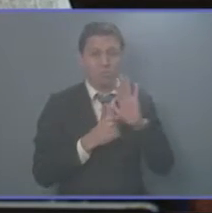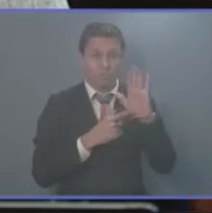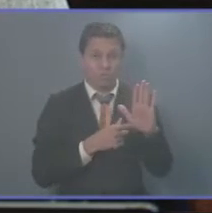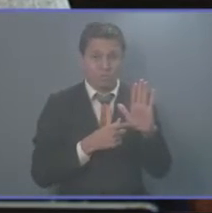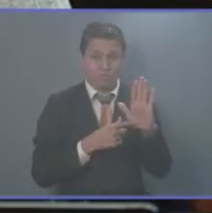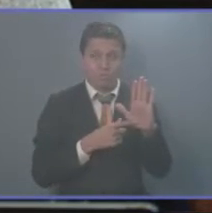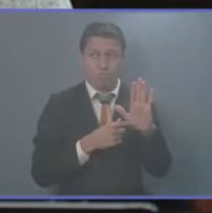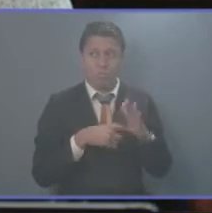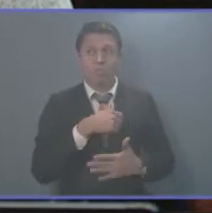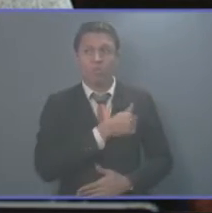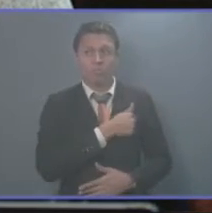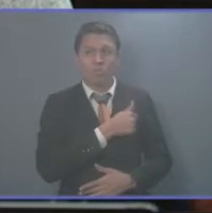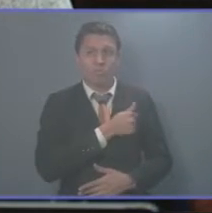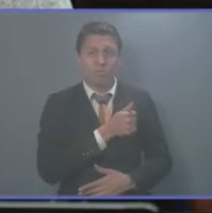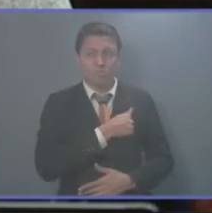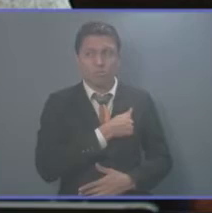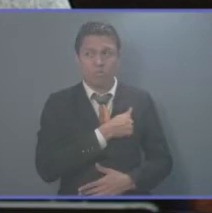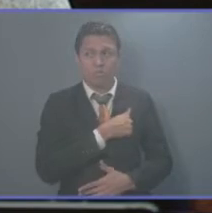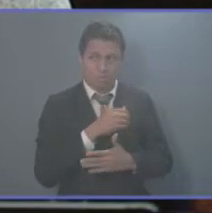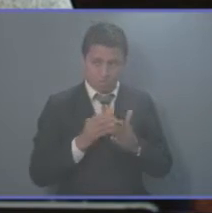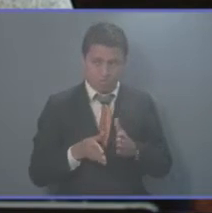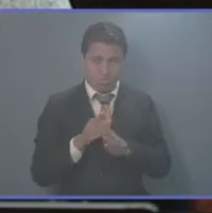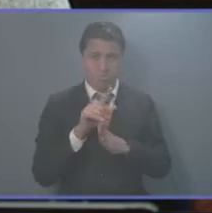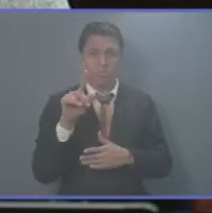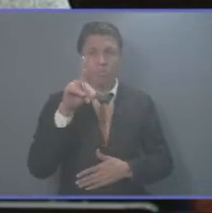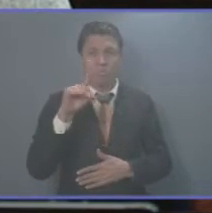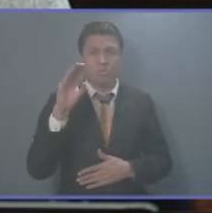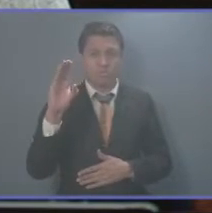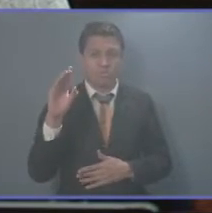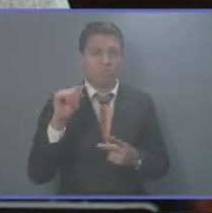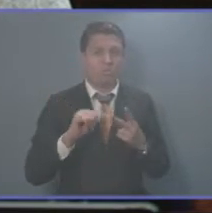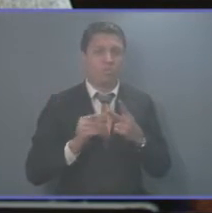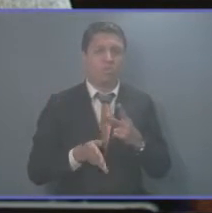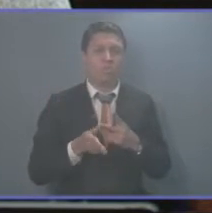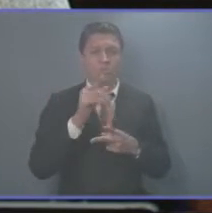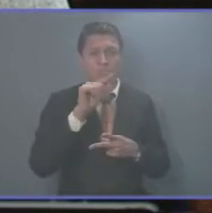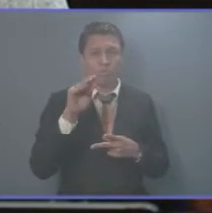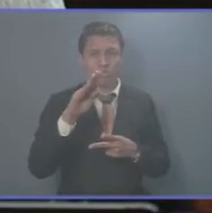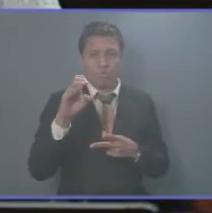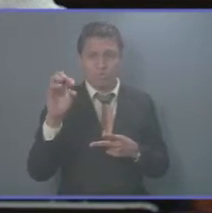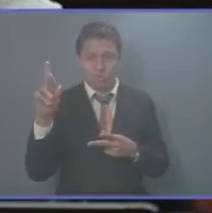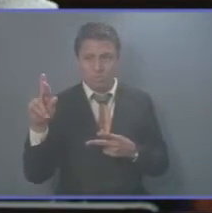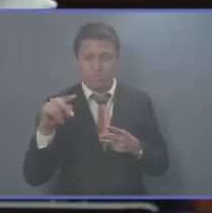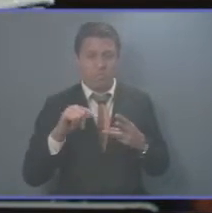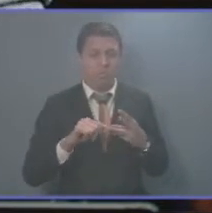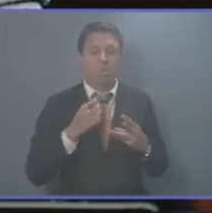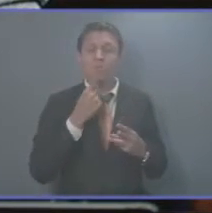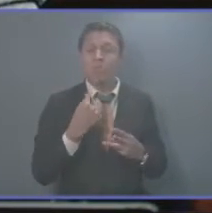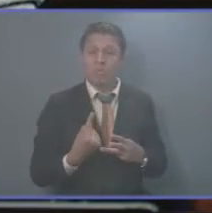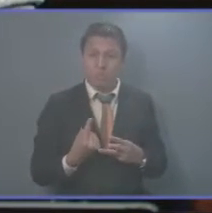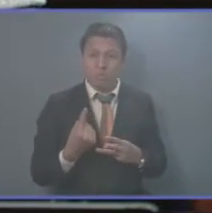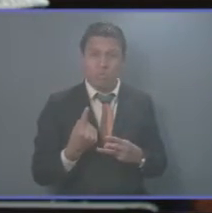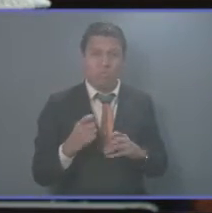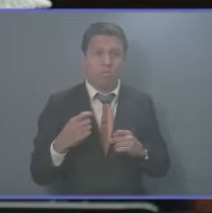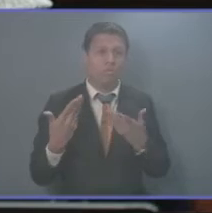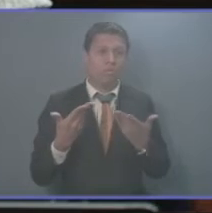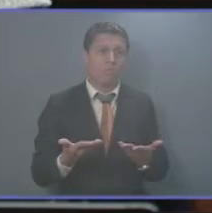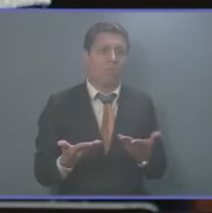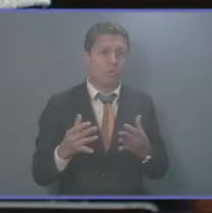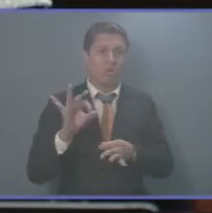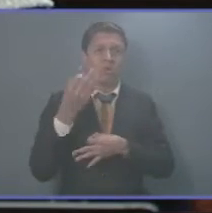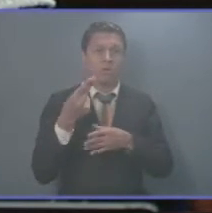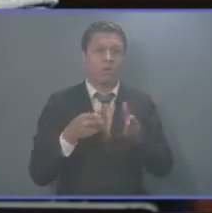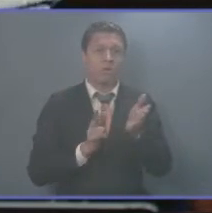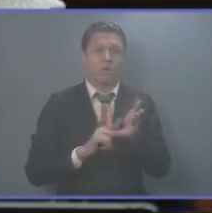trasladado responsabilidades a la Defensoría del Consumidor, al Banco Central de Reserva, para aquellos que ofrecen crédito